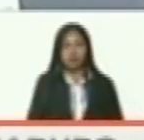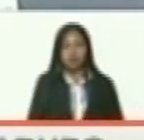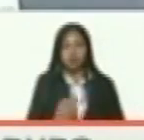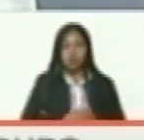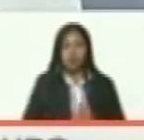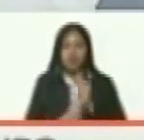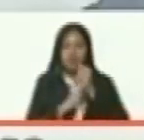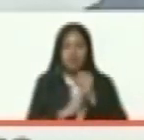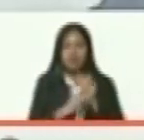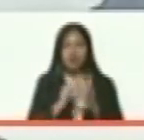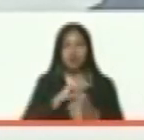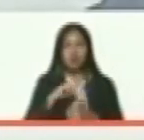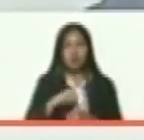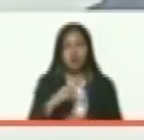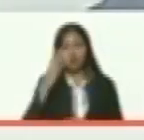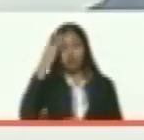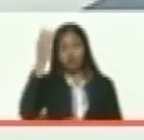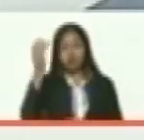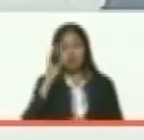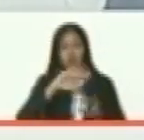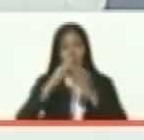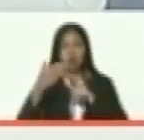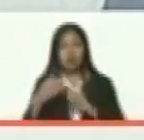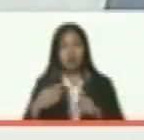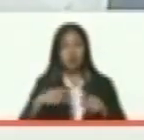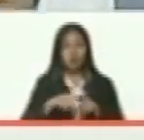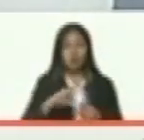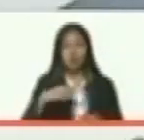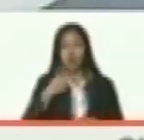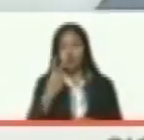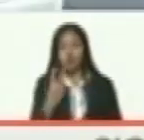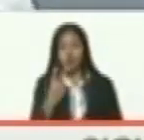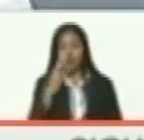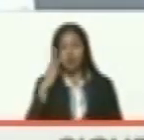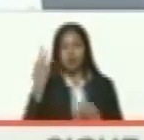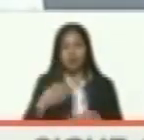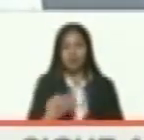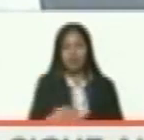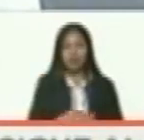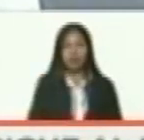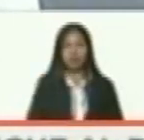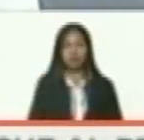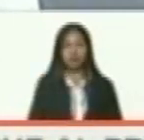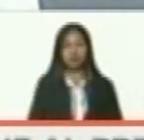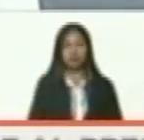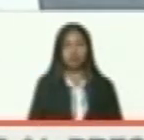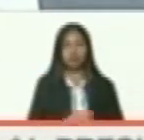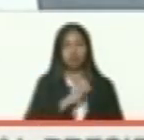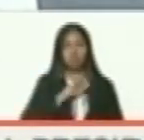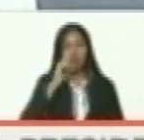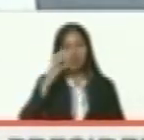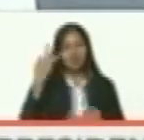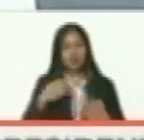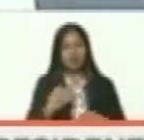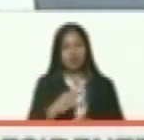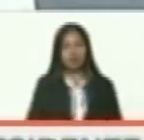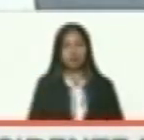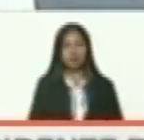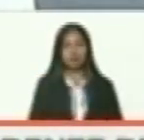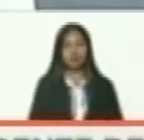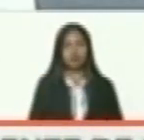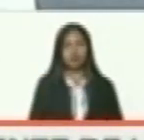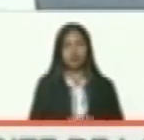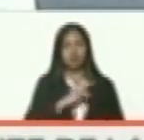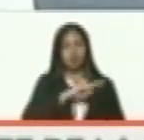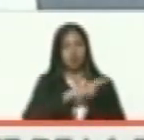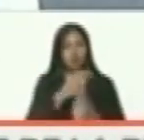líderes. Nuestros consejos comunales y voceros y voceras son de verdad, somos de verdad. Somos el